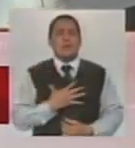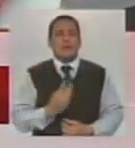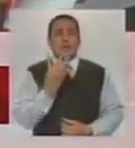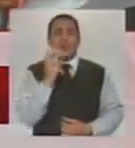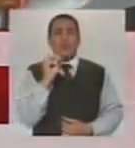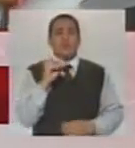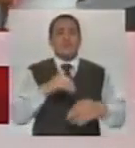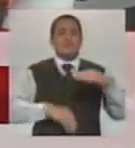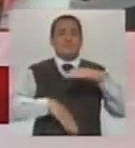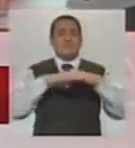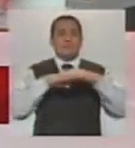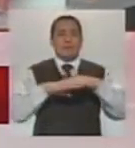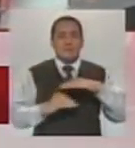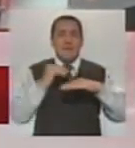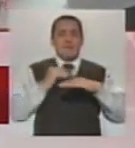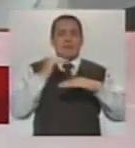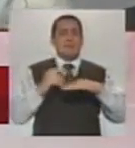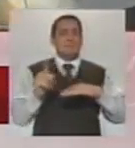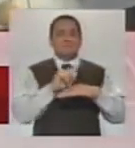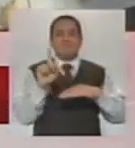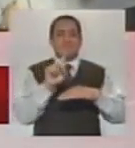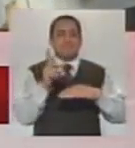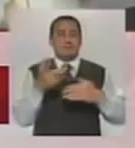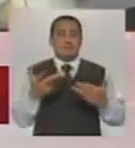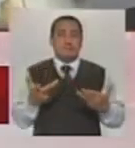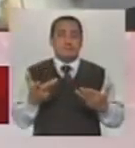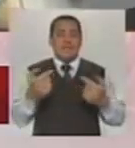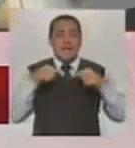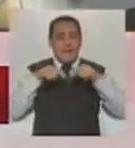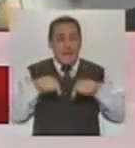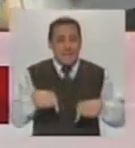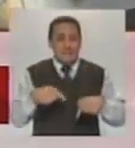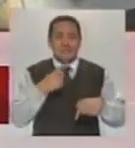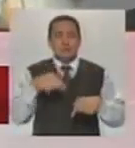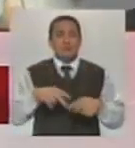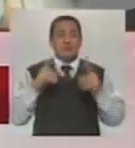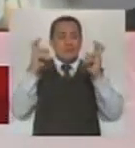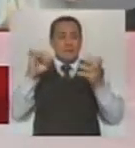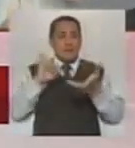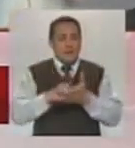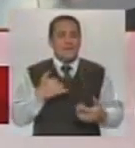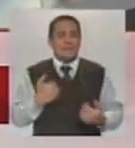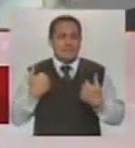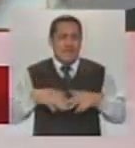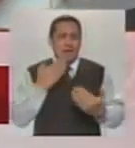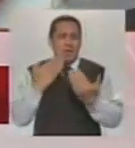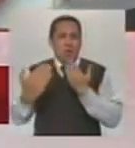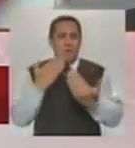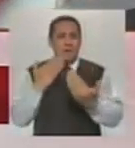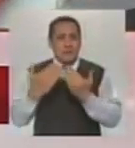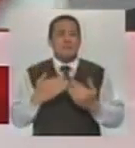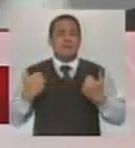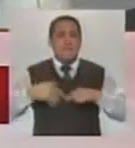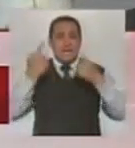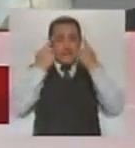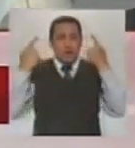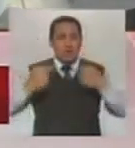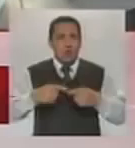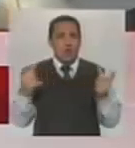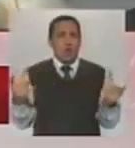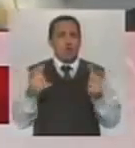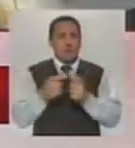tope y ya no hay carrera para ellos. Entonces, este es un tema que lo hemos discutido y se acordó en el Consejo de Ministros